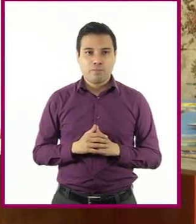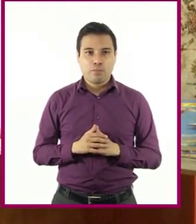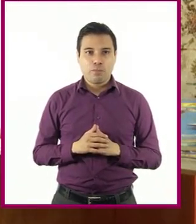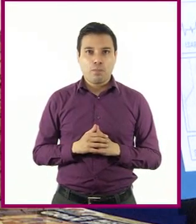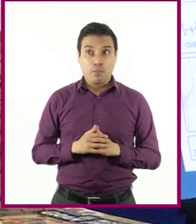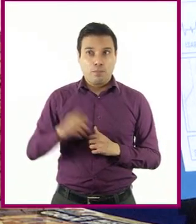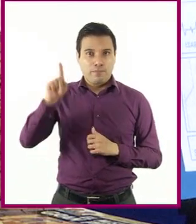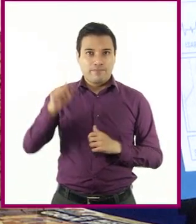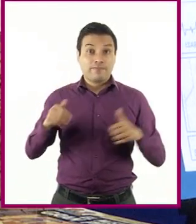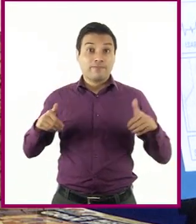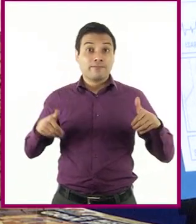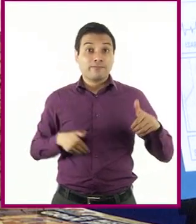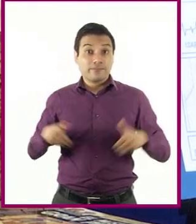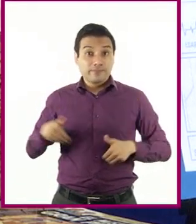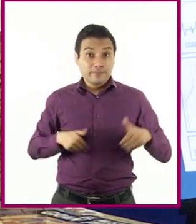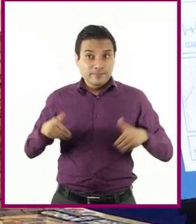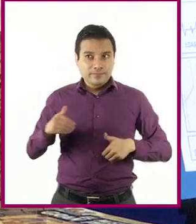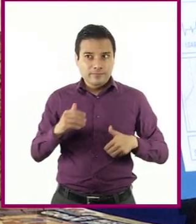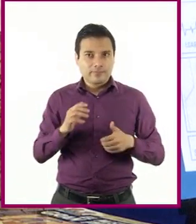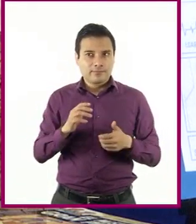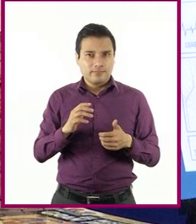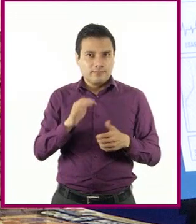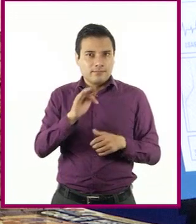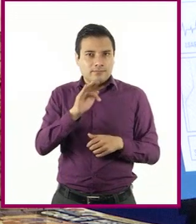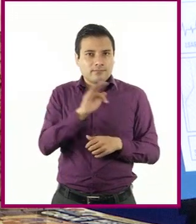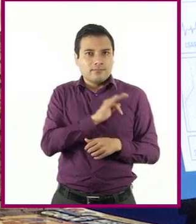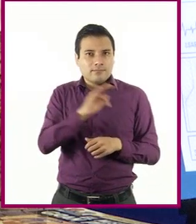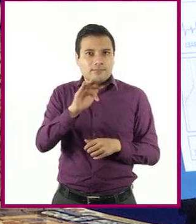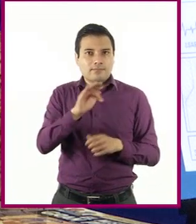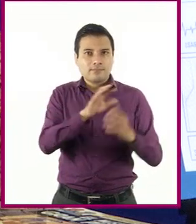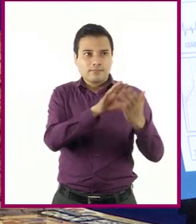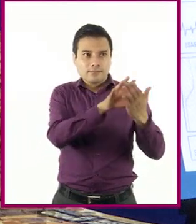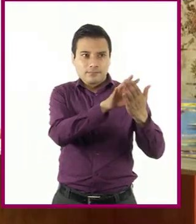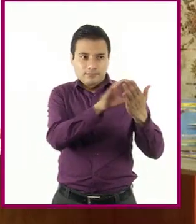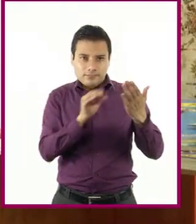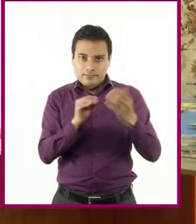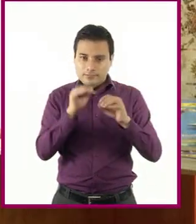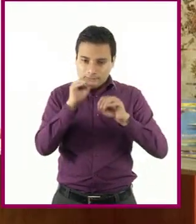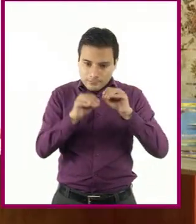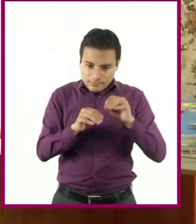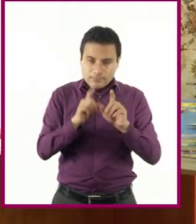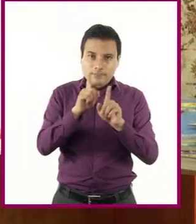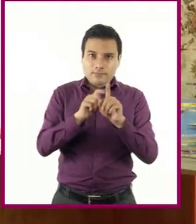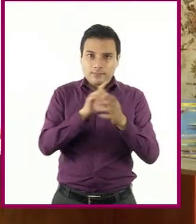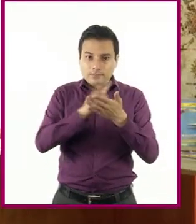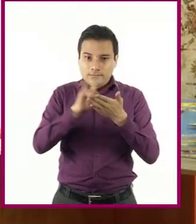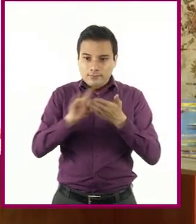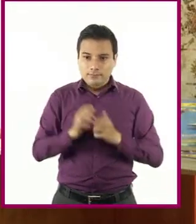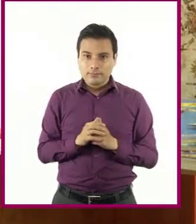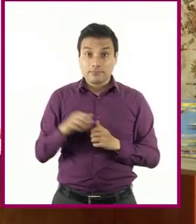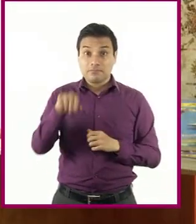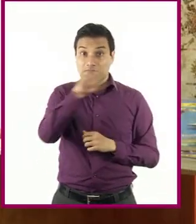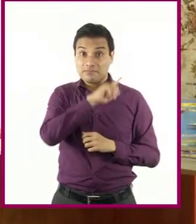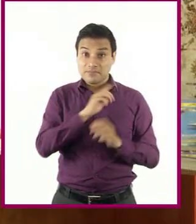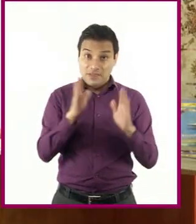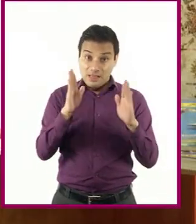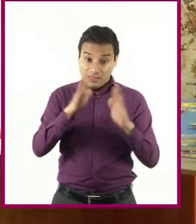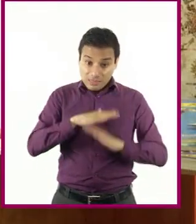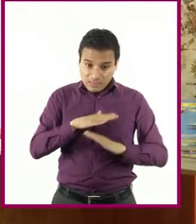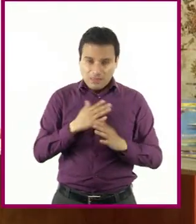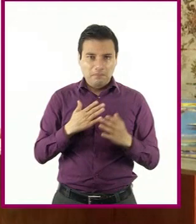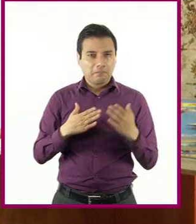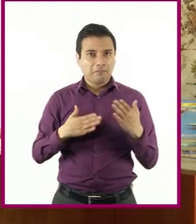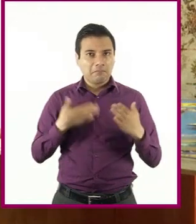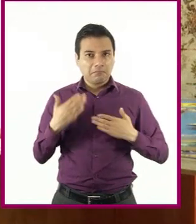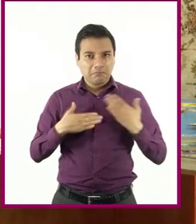el teatro al papel, pero sin renunciar a la acción y a las emociones. Además de entretenernos, muchas